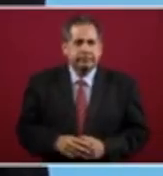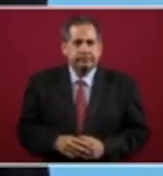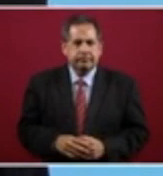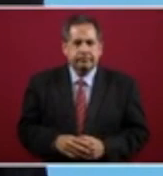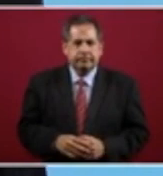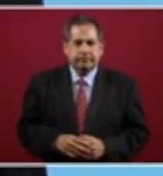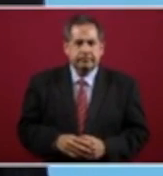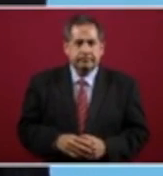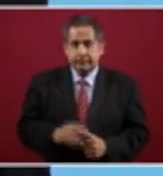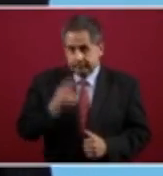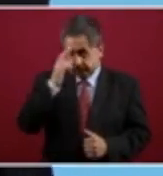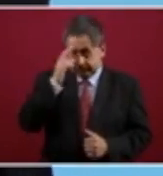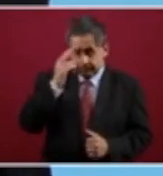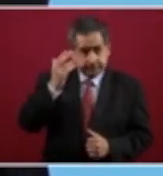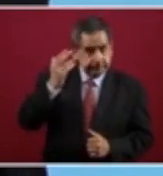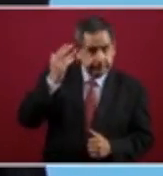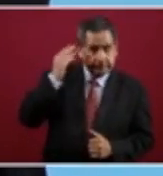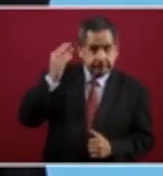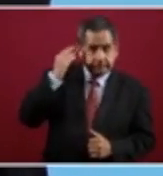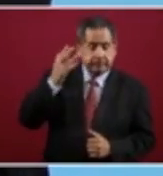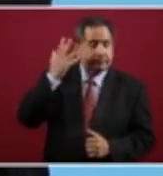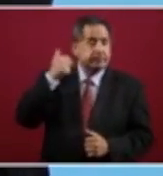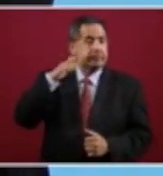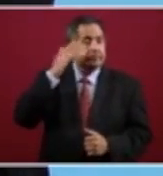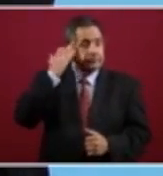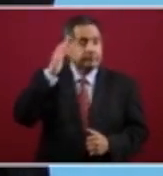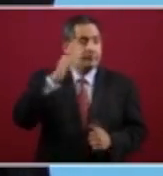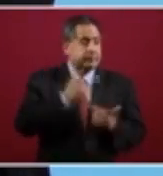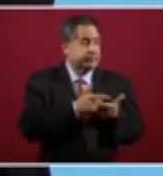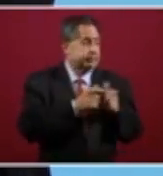que se aplicaba en el periodo neoliberal,